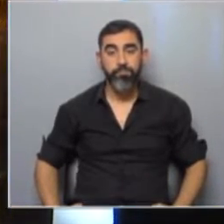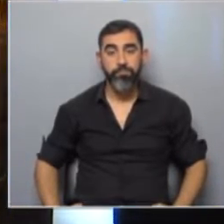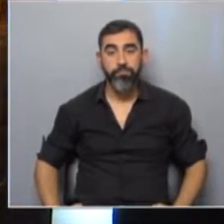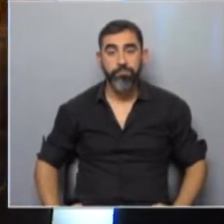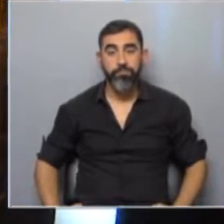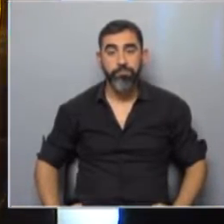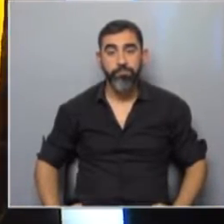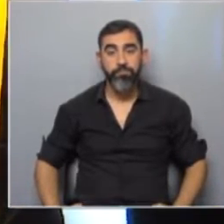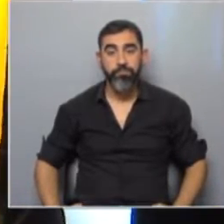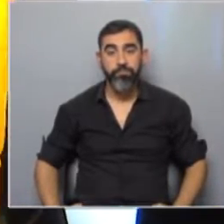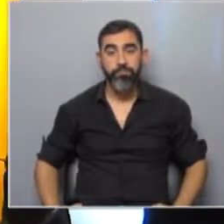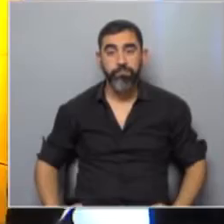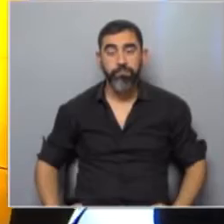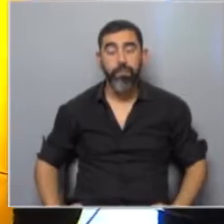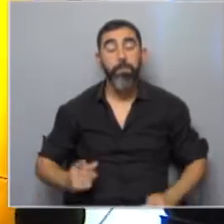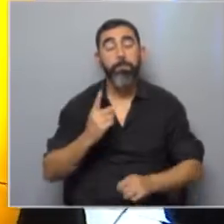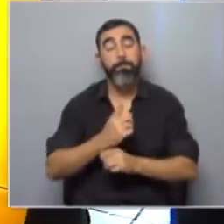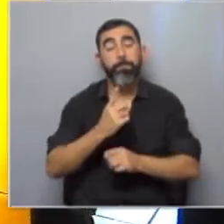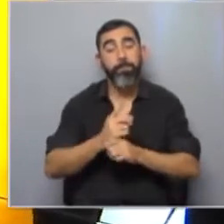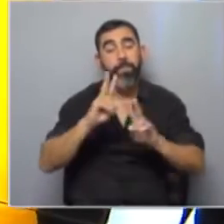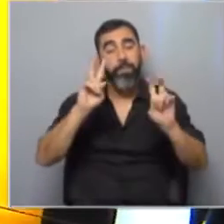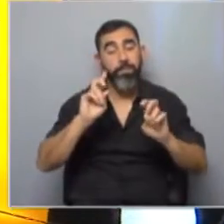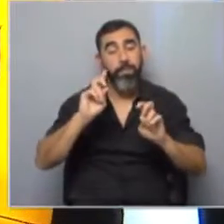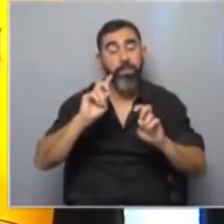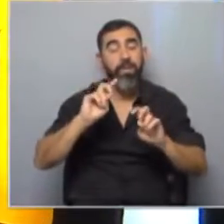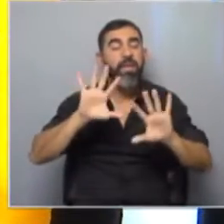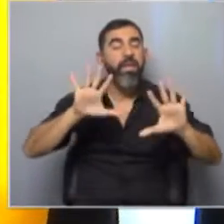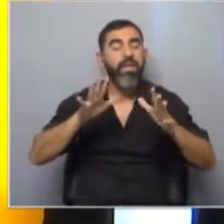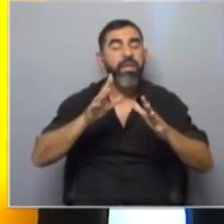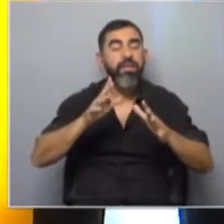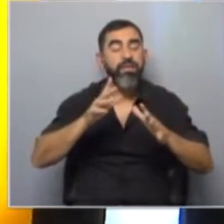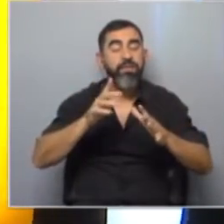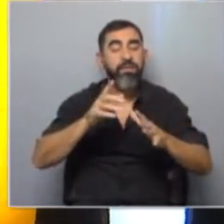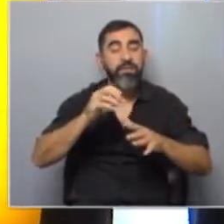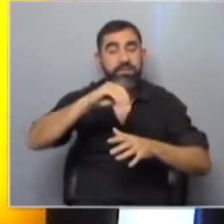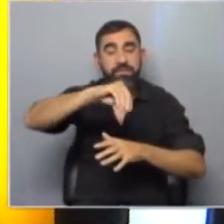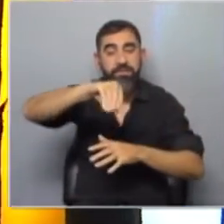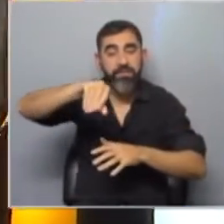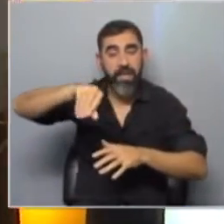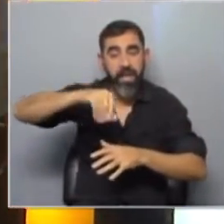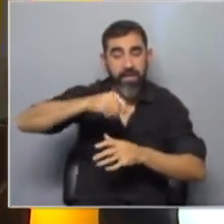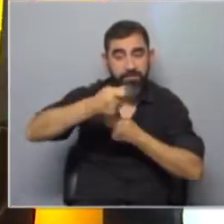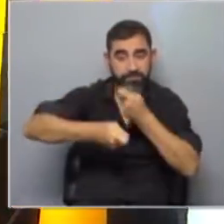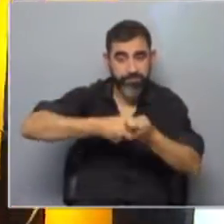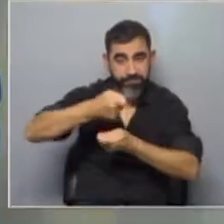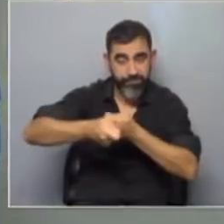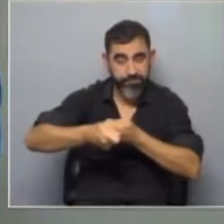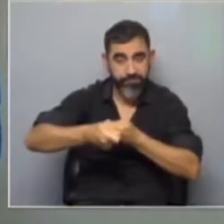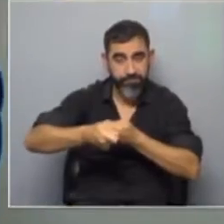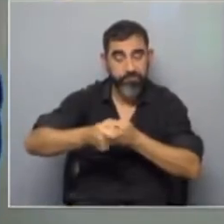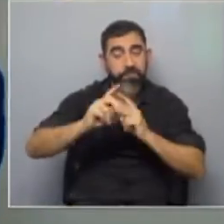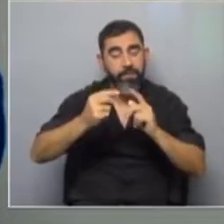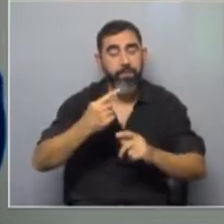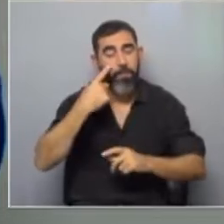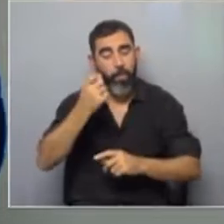Alexandra, es muy claro, además lo primero, ¿no? La definición de qué se considera la sal discrecional y me cierra un poco